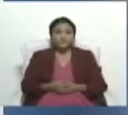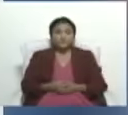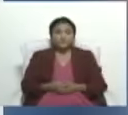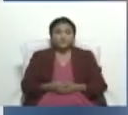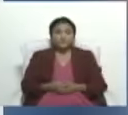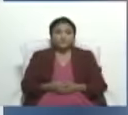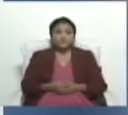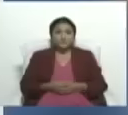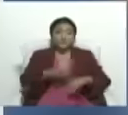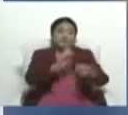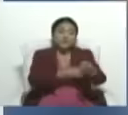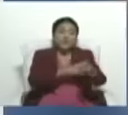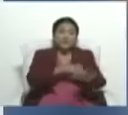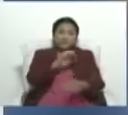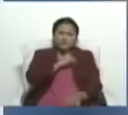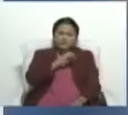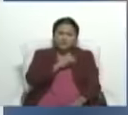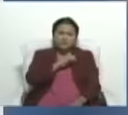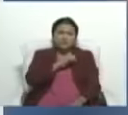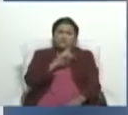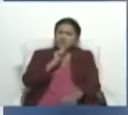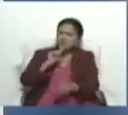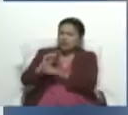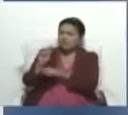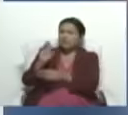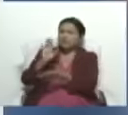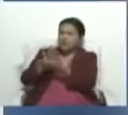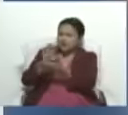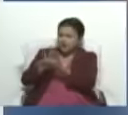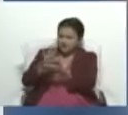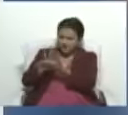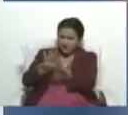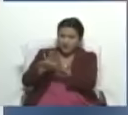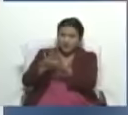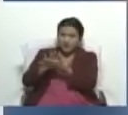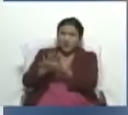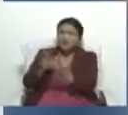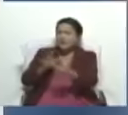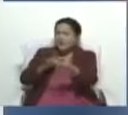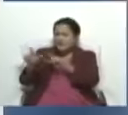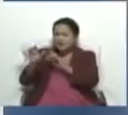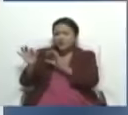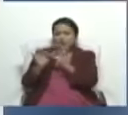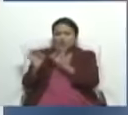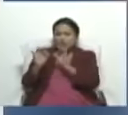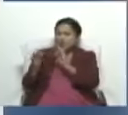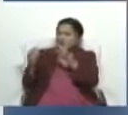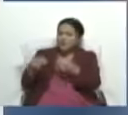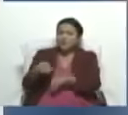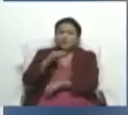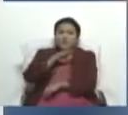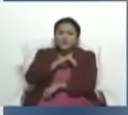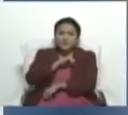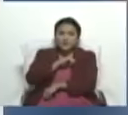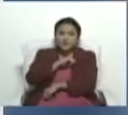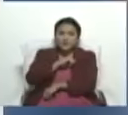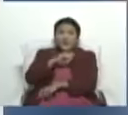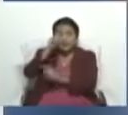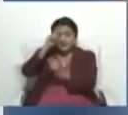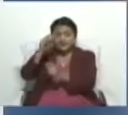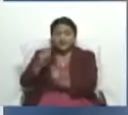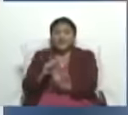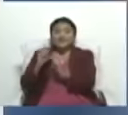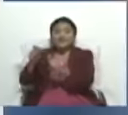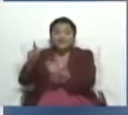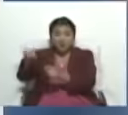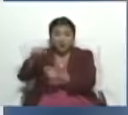mi hermana se asusta y yo le digo, no, que no te preocupes porque el caso lo había cuadrado 6CPC. Y se asigna un fiscal nacional,